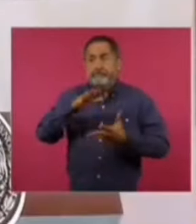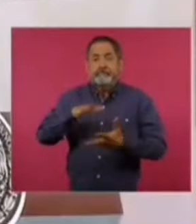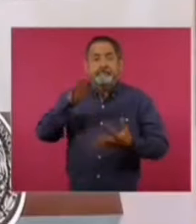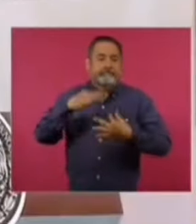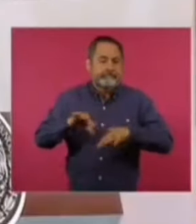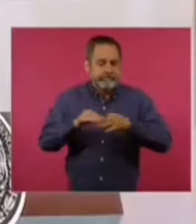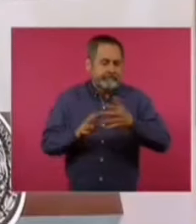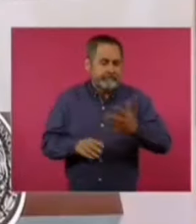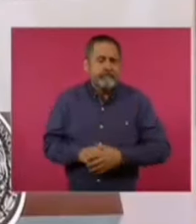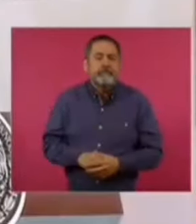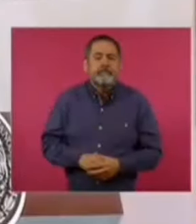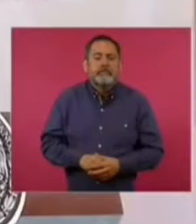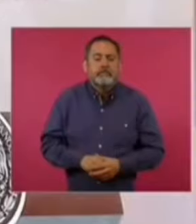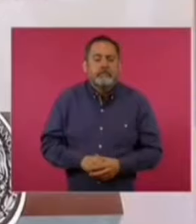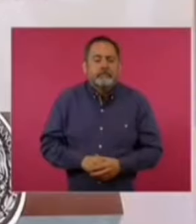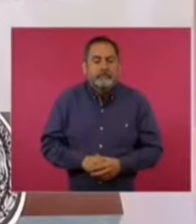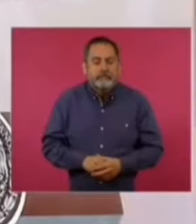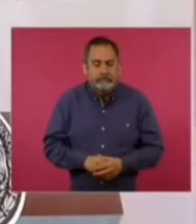más que